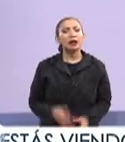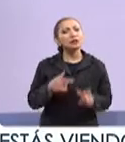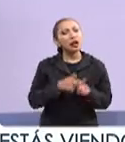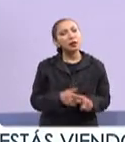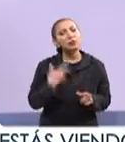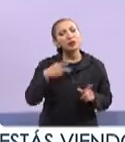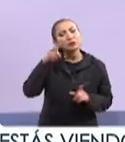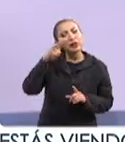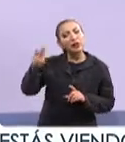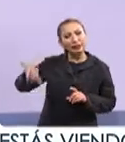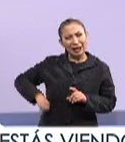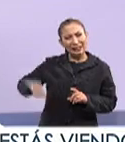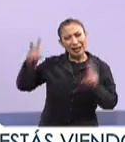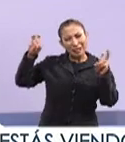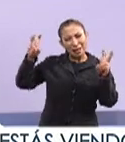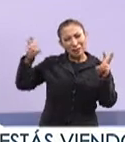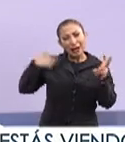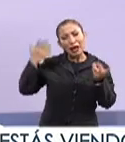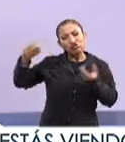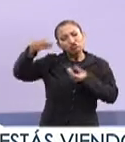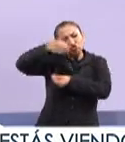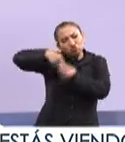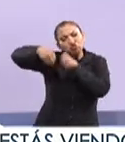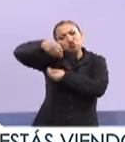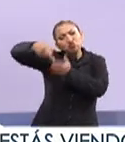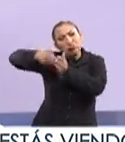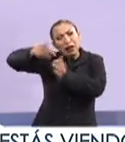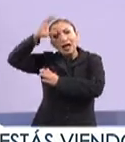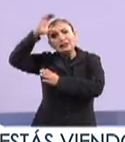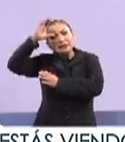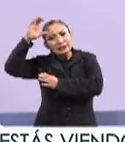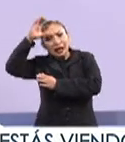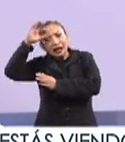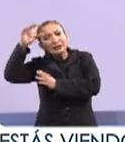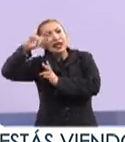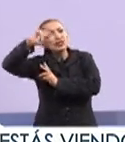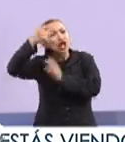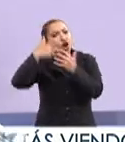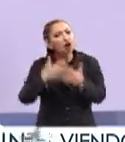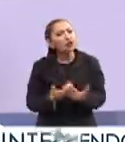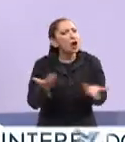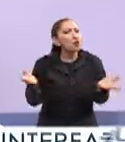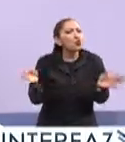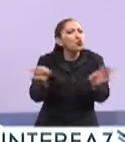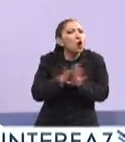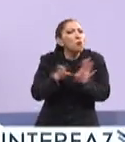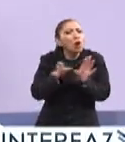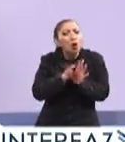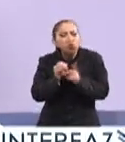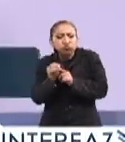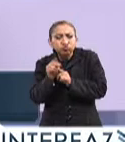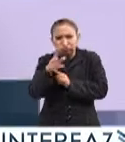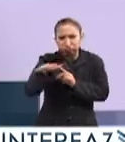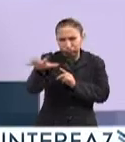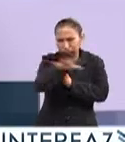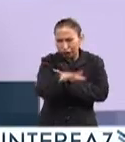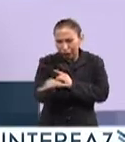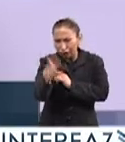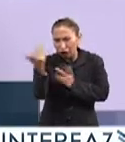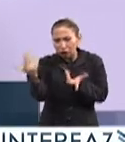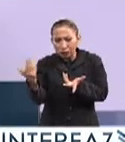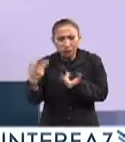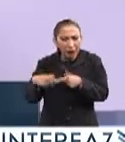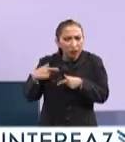Seguimos abarcando este interesante tema de la sustentabilidad, la ciencia, la tecnología, cómo confluyen estos conceptos y